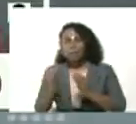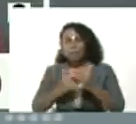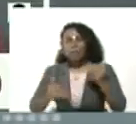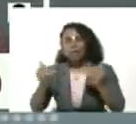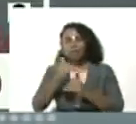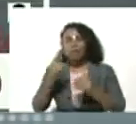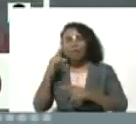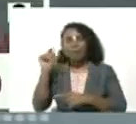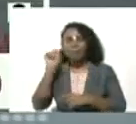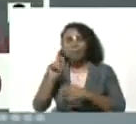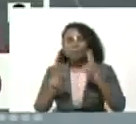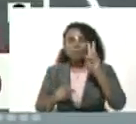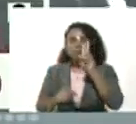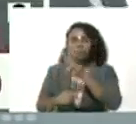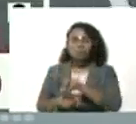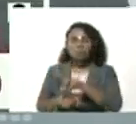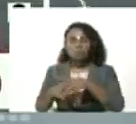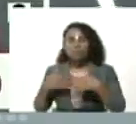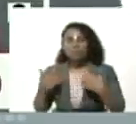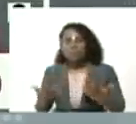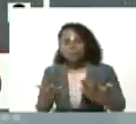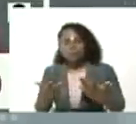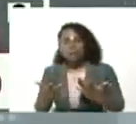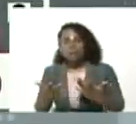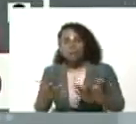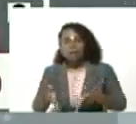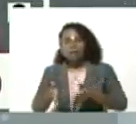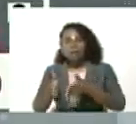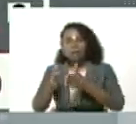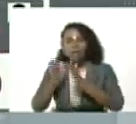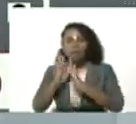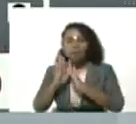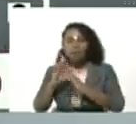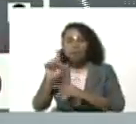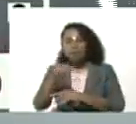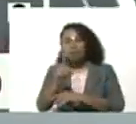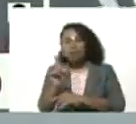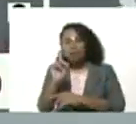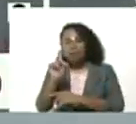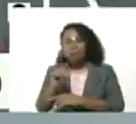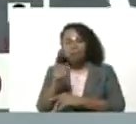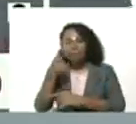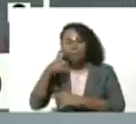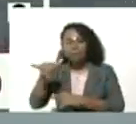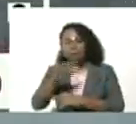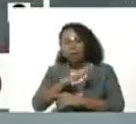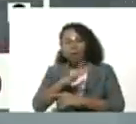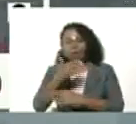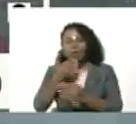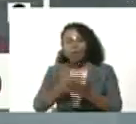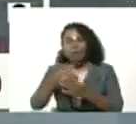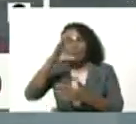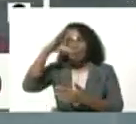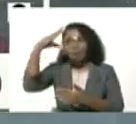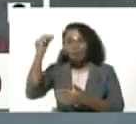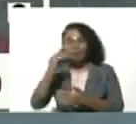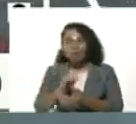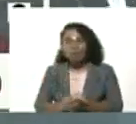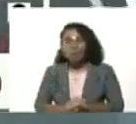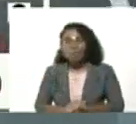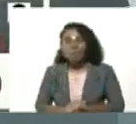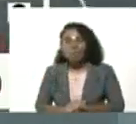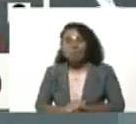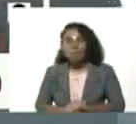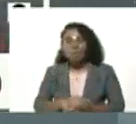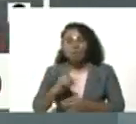desde el punto de vista de la infraestructura, sino también de la población, que gracias a Dios no tenemos